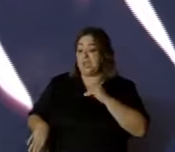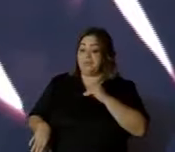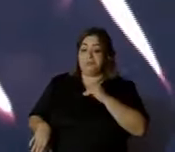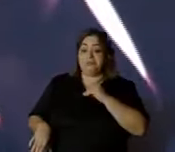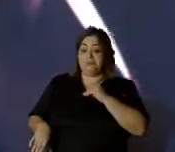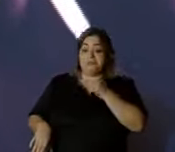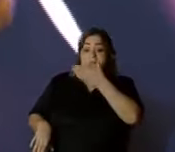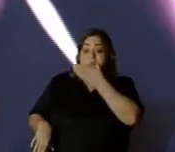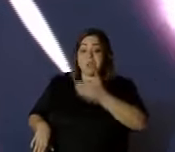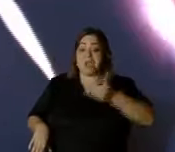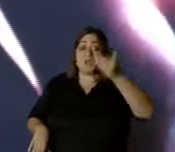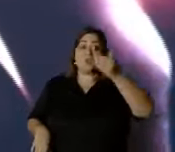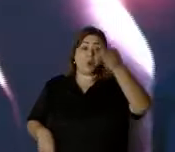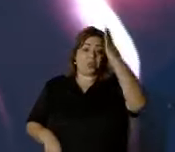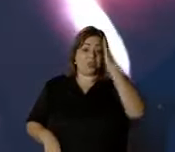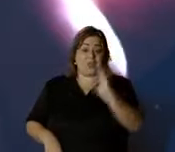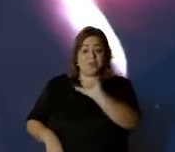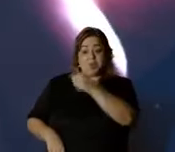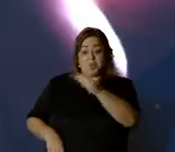que cualquier otra cosa.